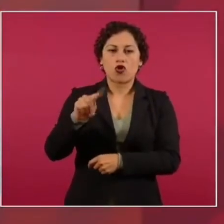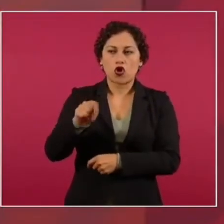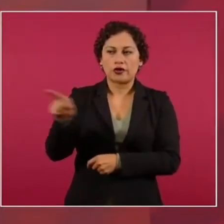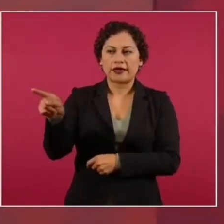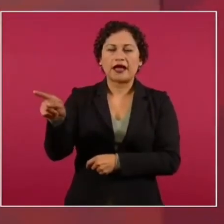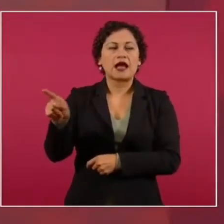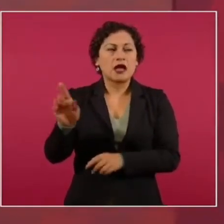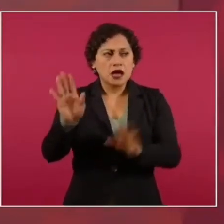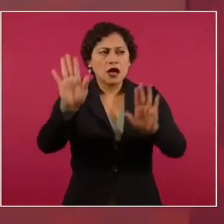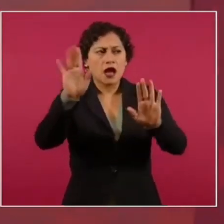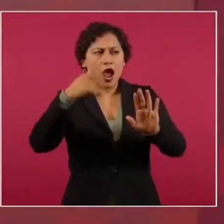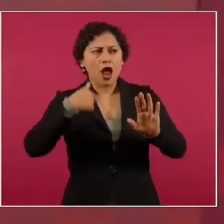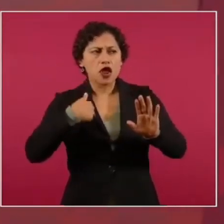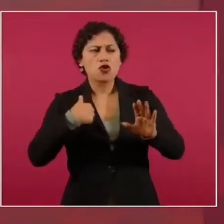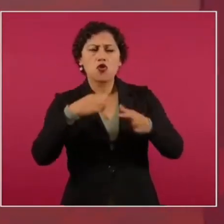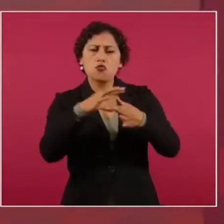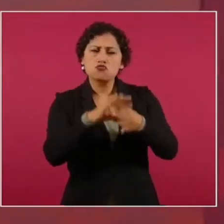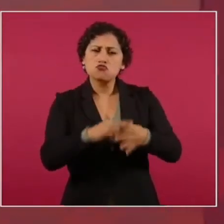con